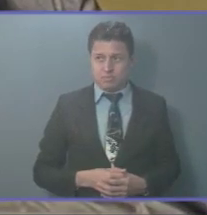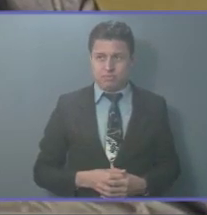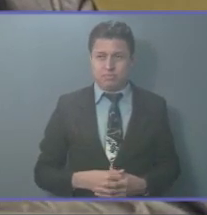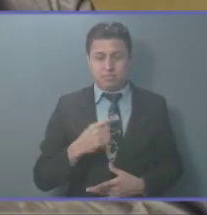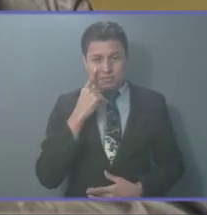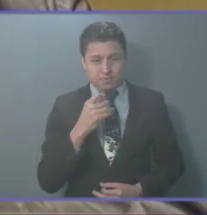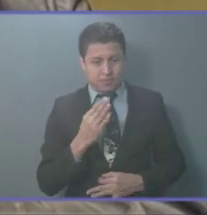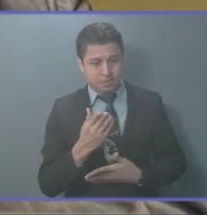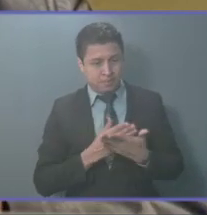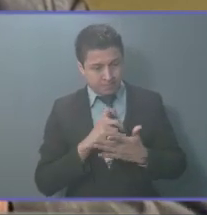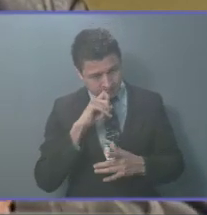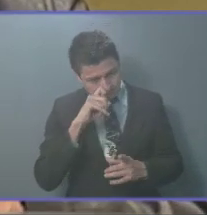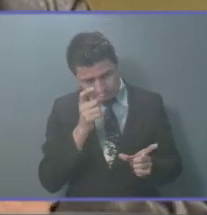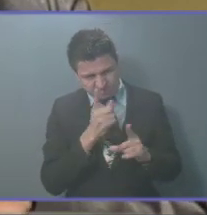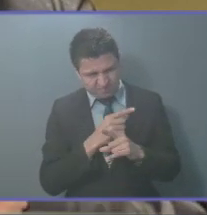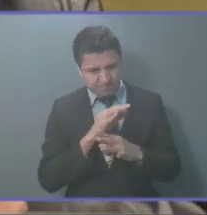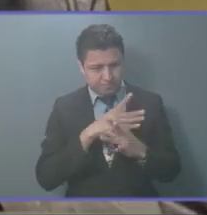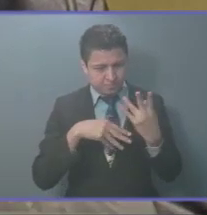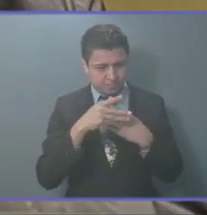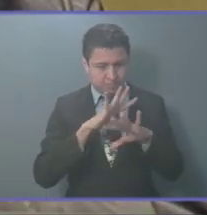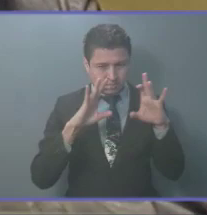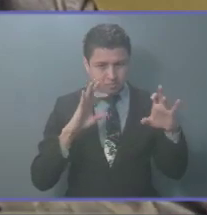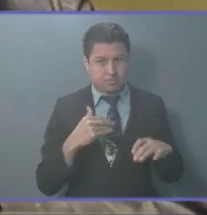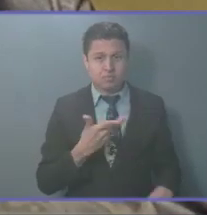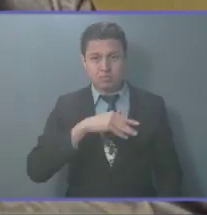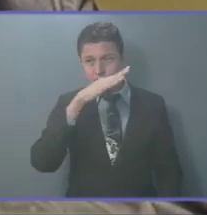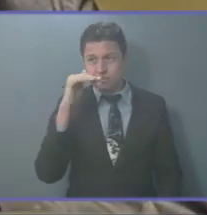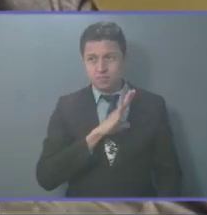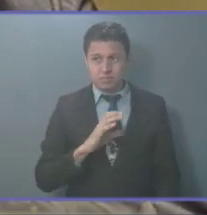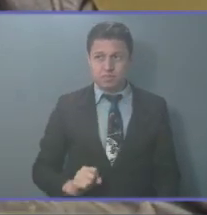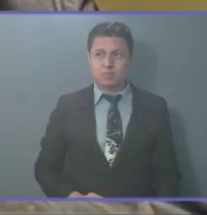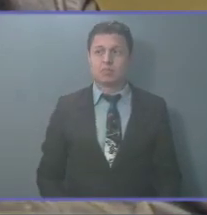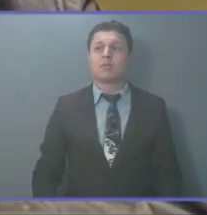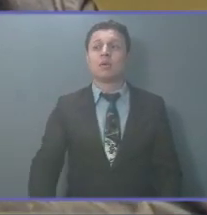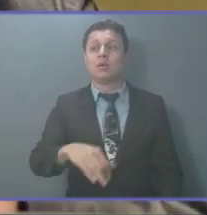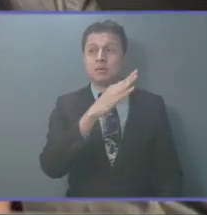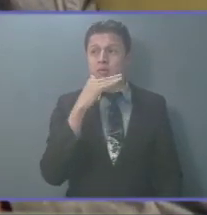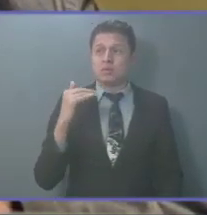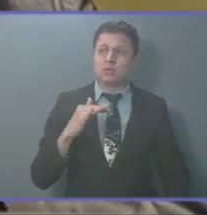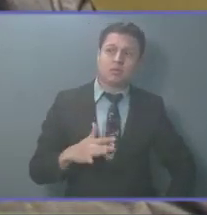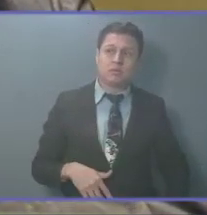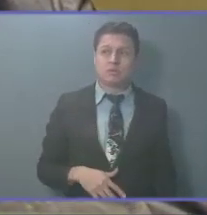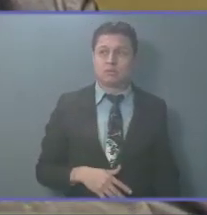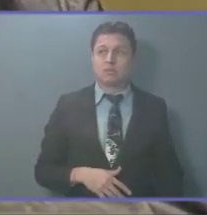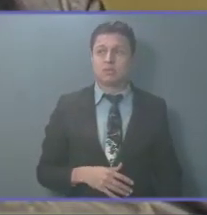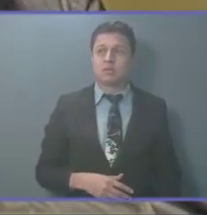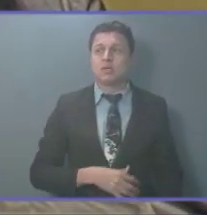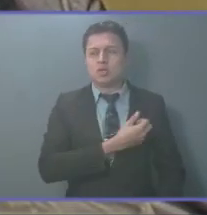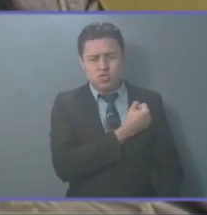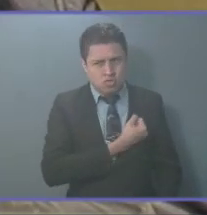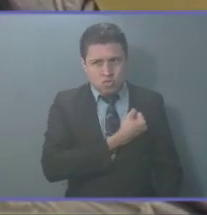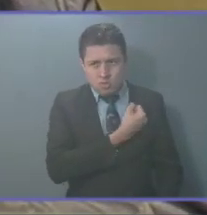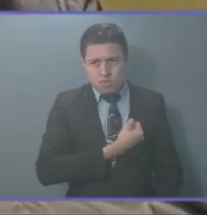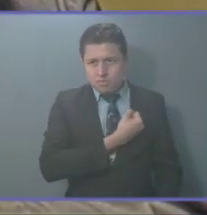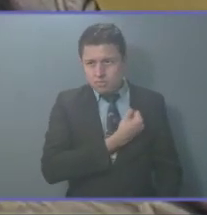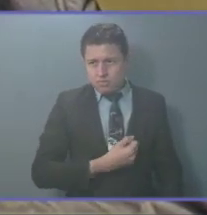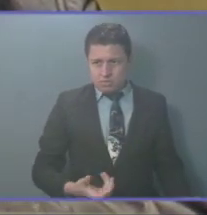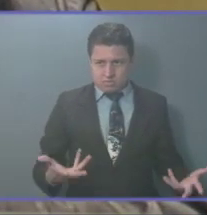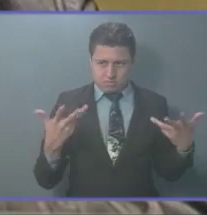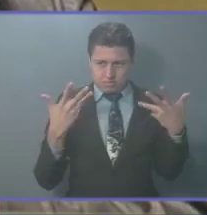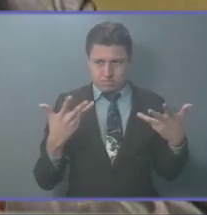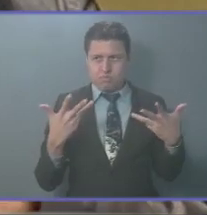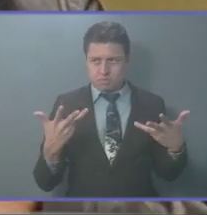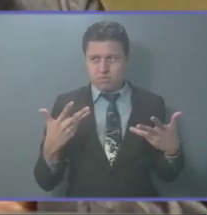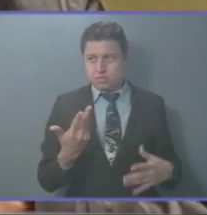cambio climático. Nuestro país, El Salvador, es un país con muchísima vulnerabilidad,